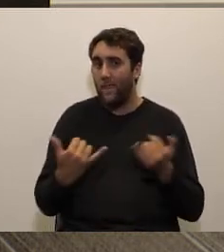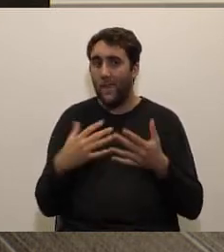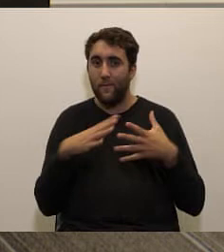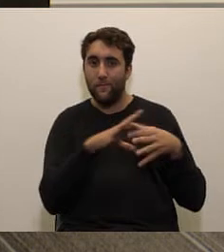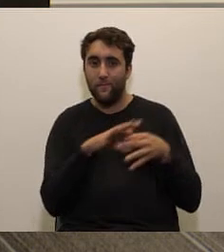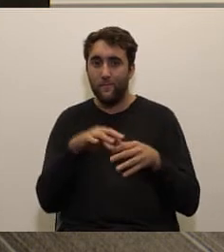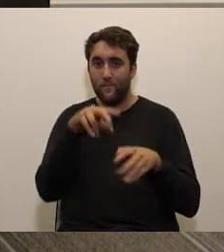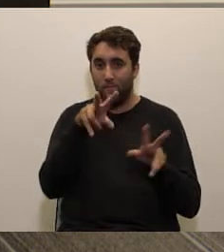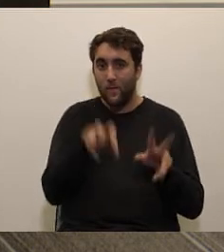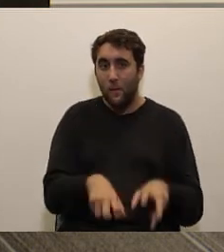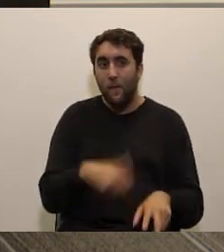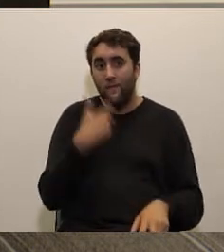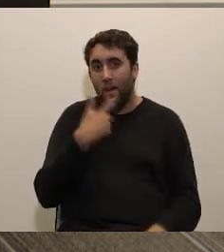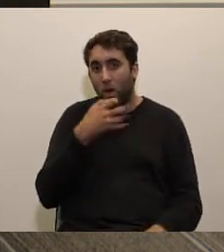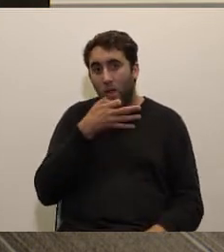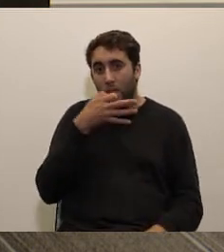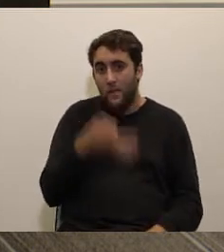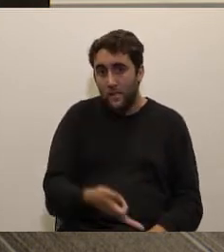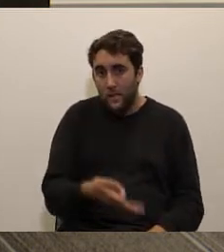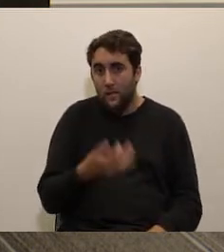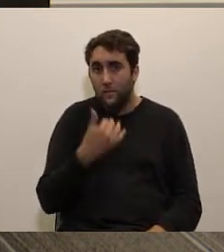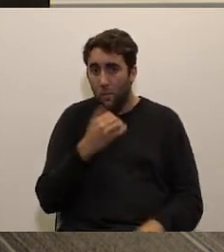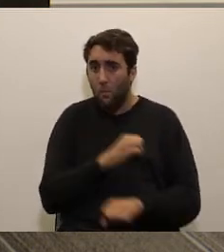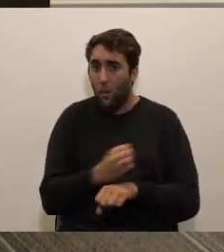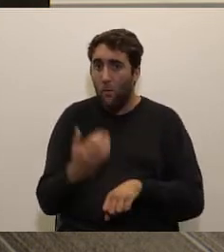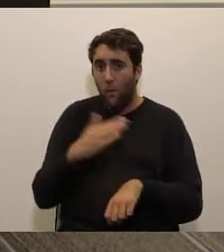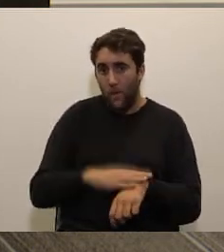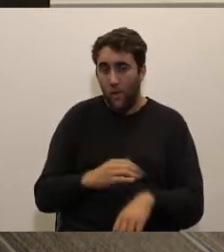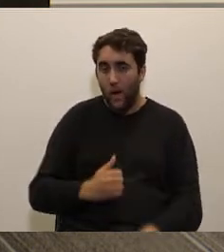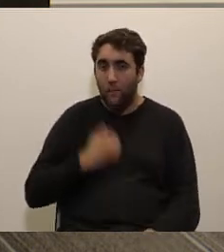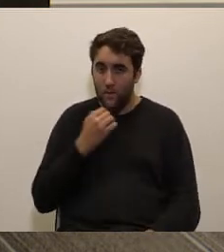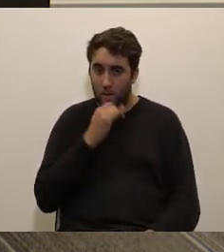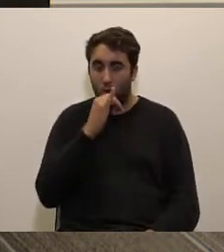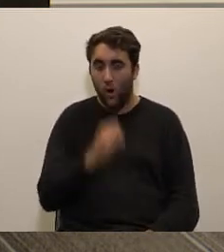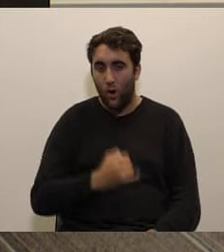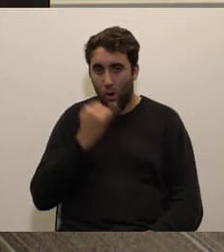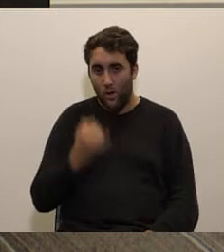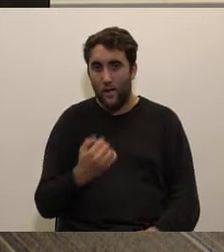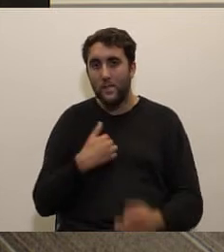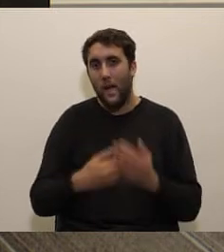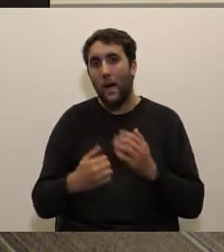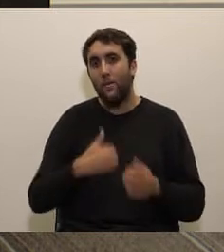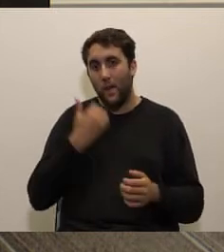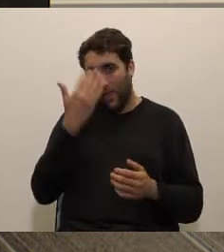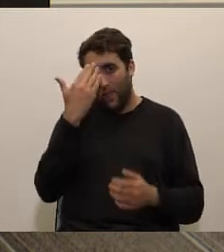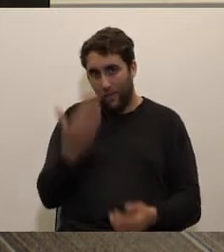temática que haya quedado como colgado y que quizás no pudieron hablarlo, capaz que este es el espacio para hacerlo y ya aprovechar a